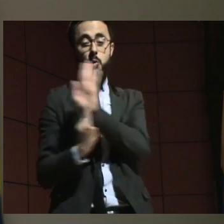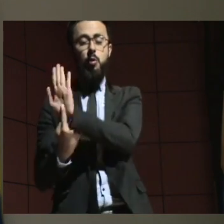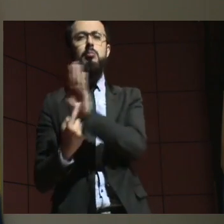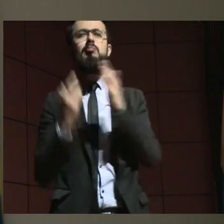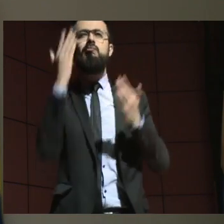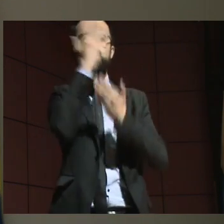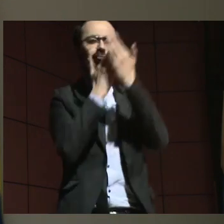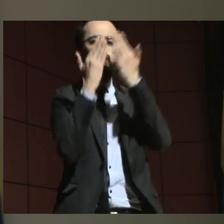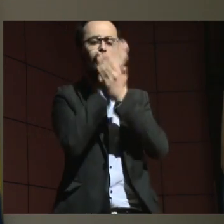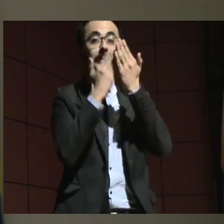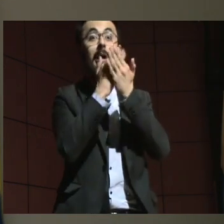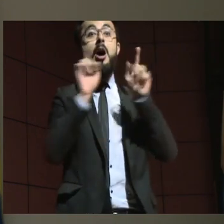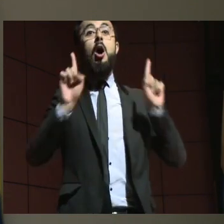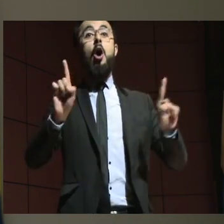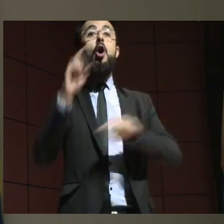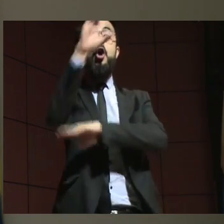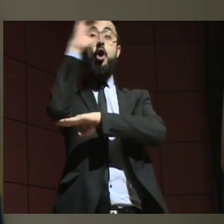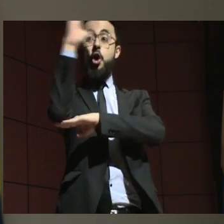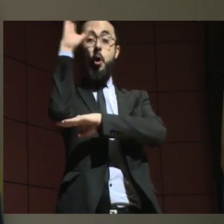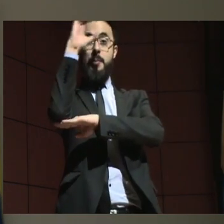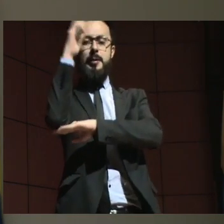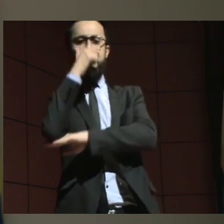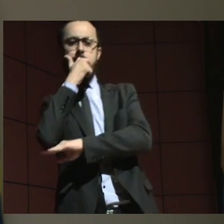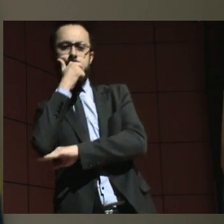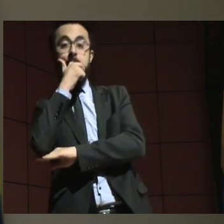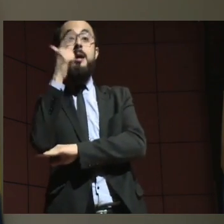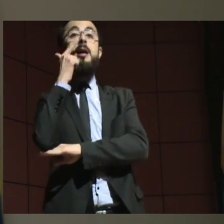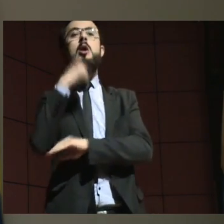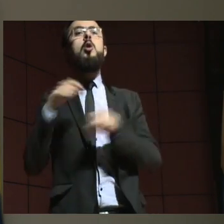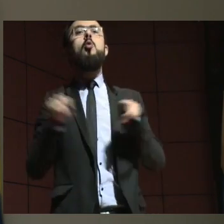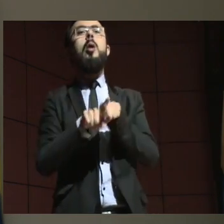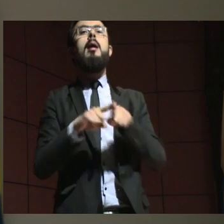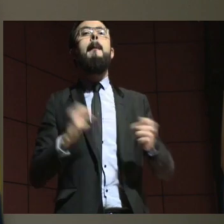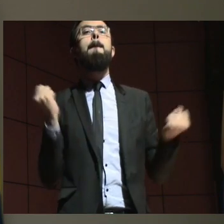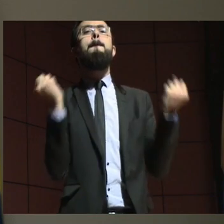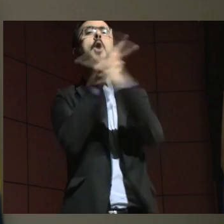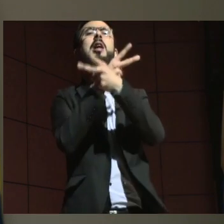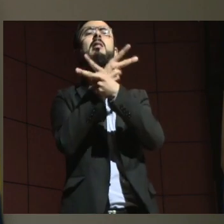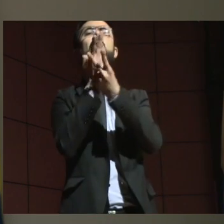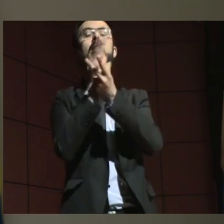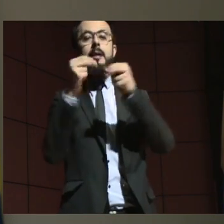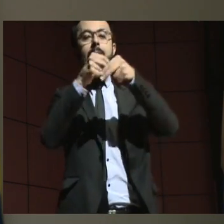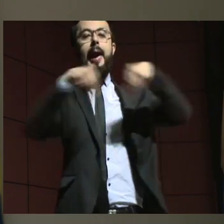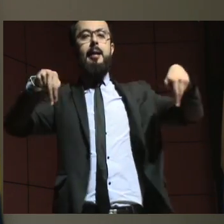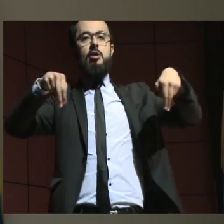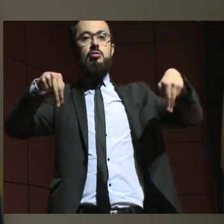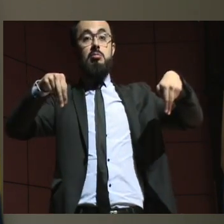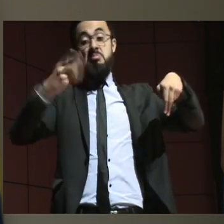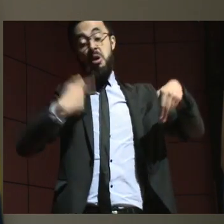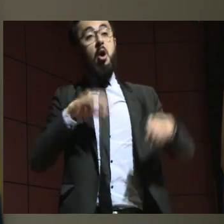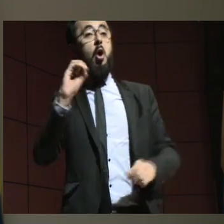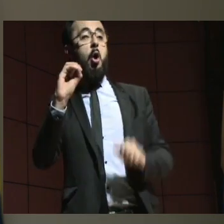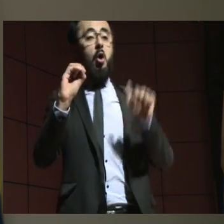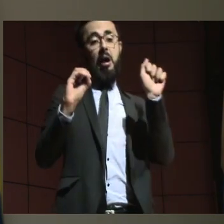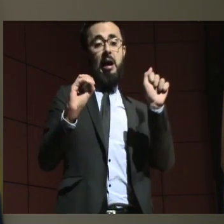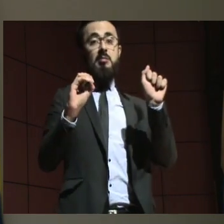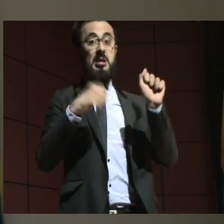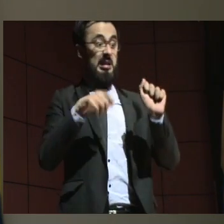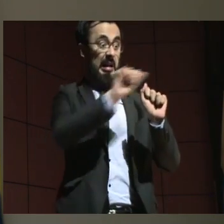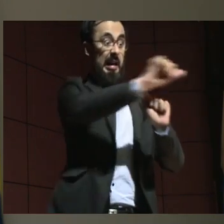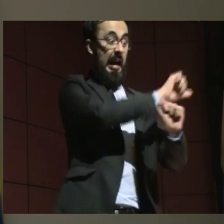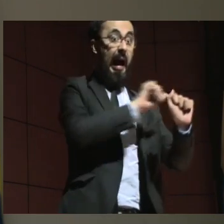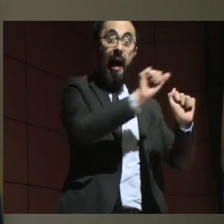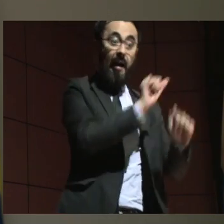Colombia como una forma de violencia de género, bien sea como violencia de pareja o como una forma de control sobre la sexualidad de las mujeres